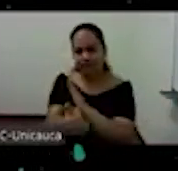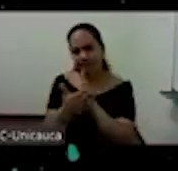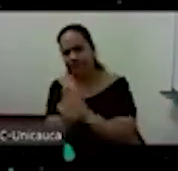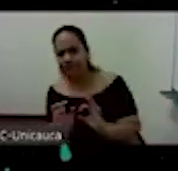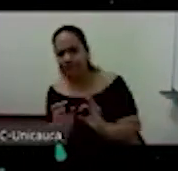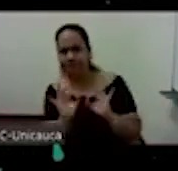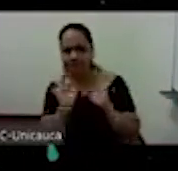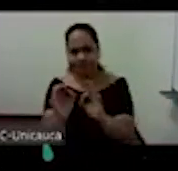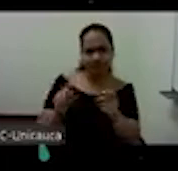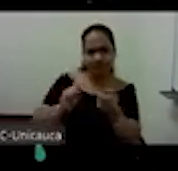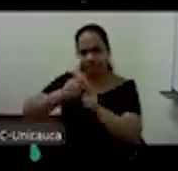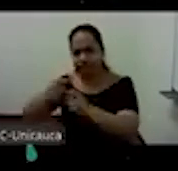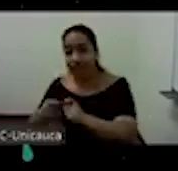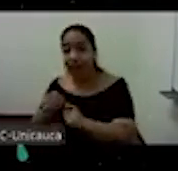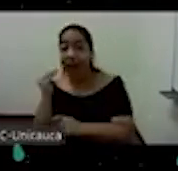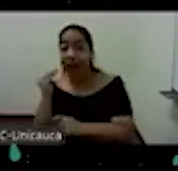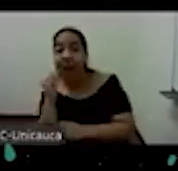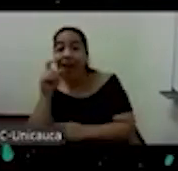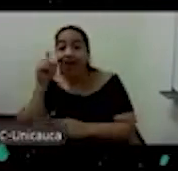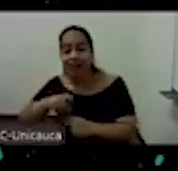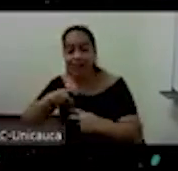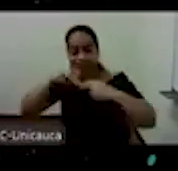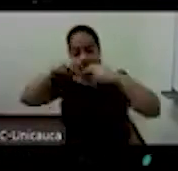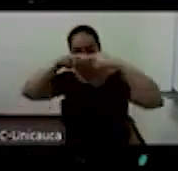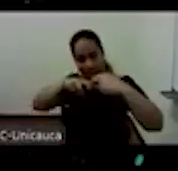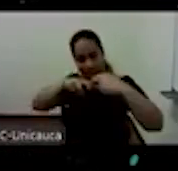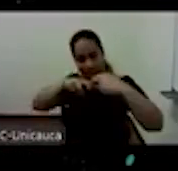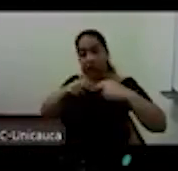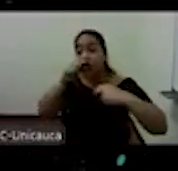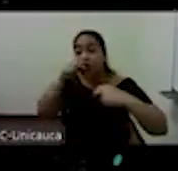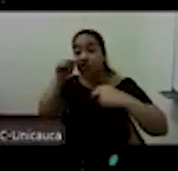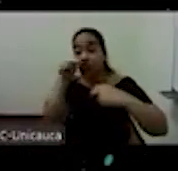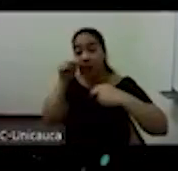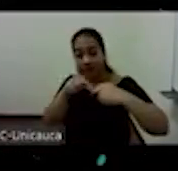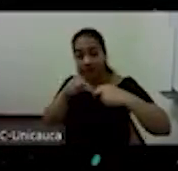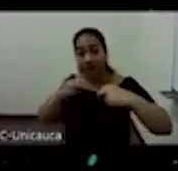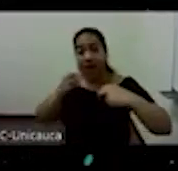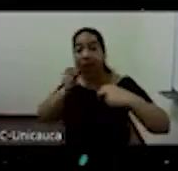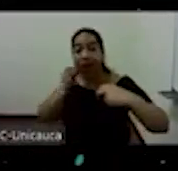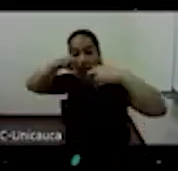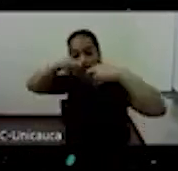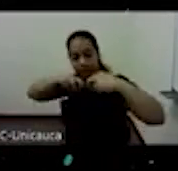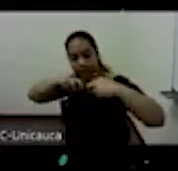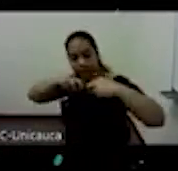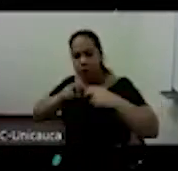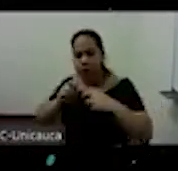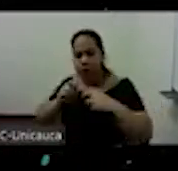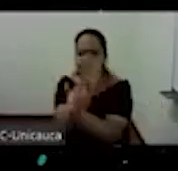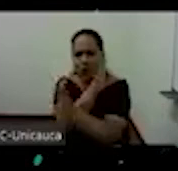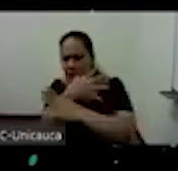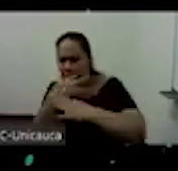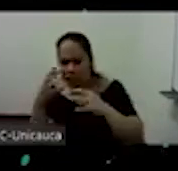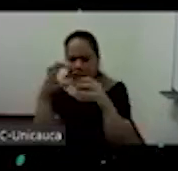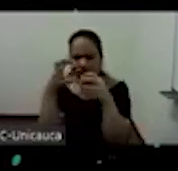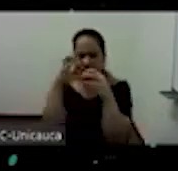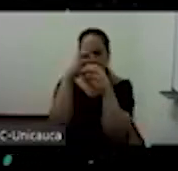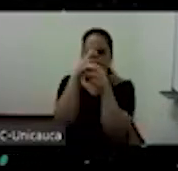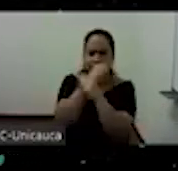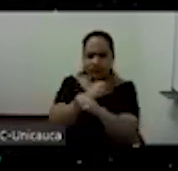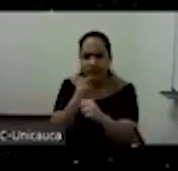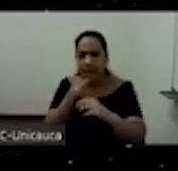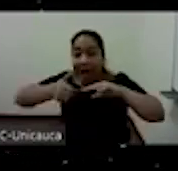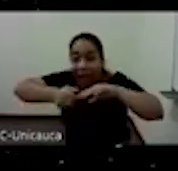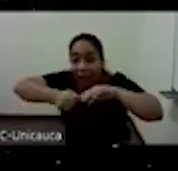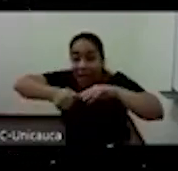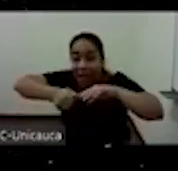Y la mayora debe sentarse frente a la niña hasta altas horas de la noche y echar las uñitas de la